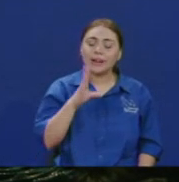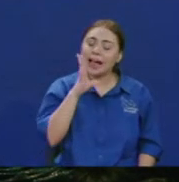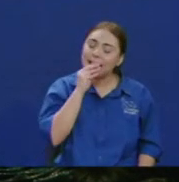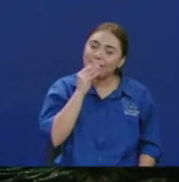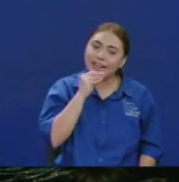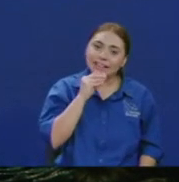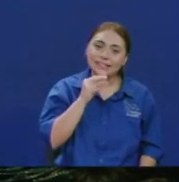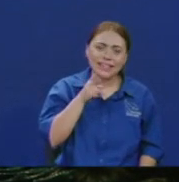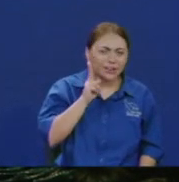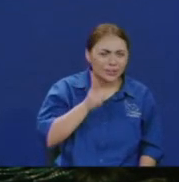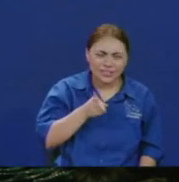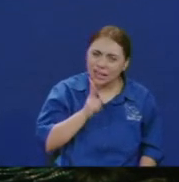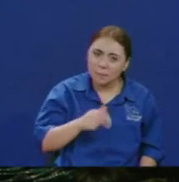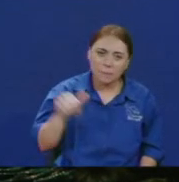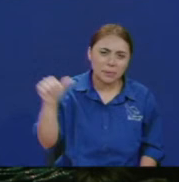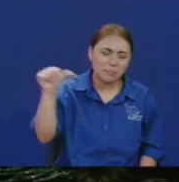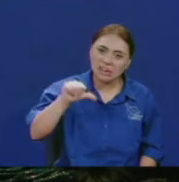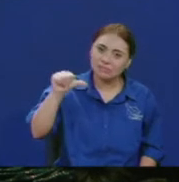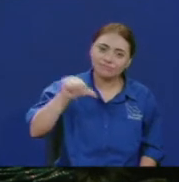gente.